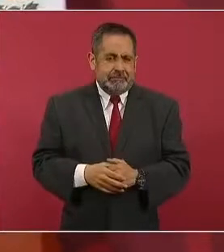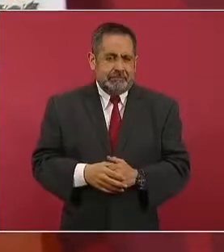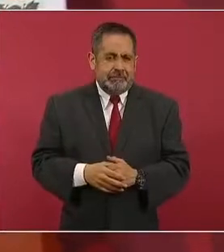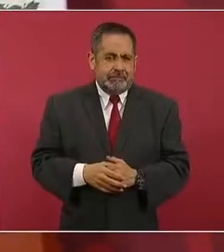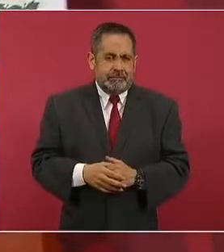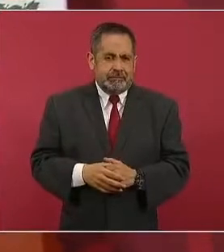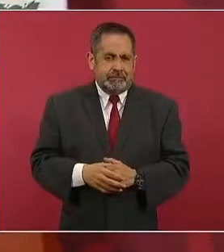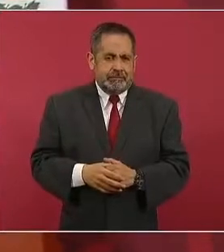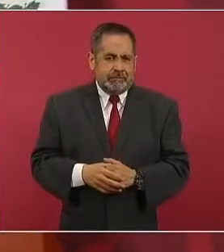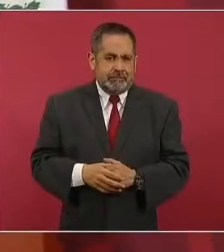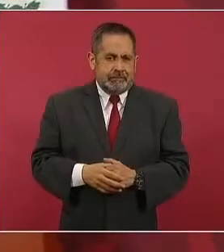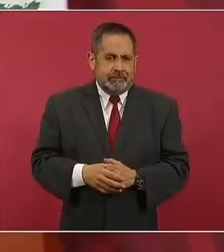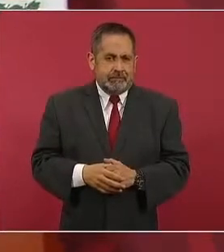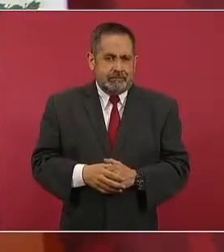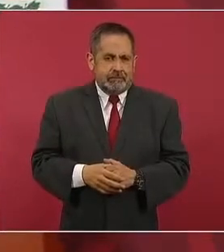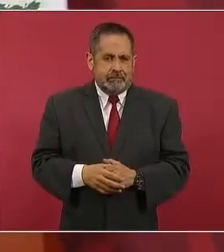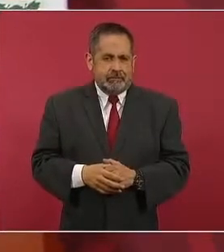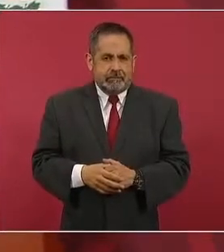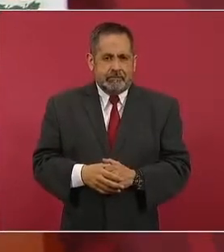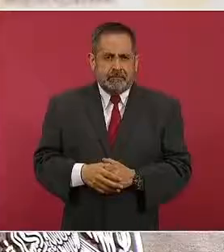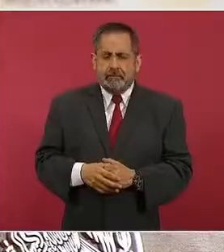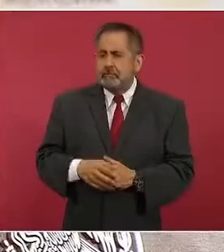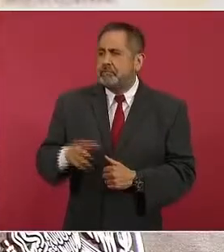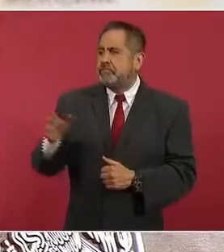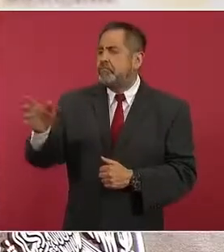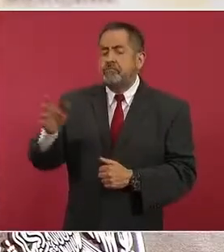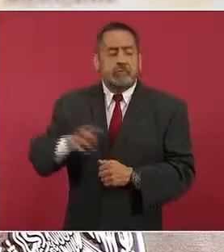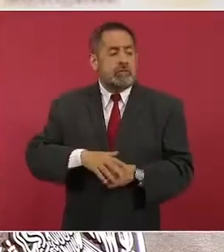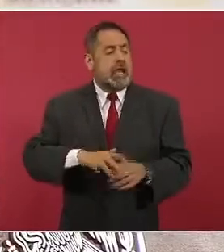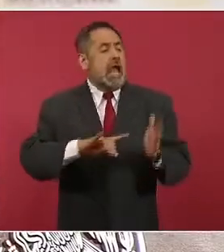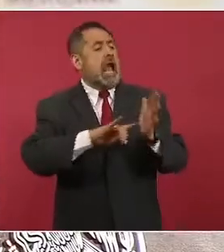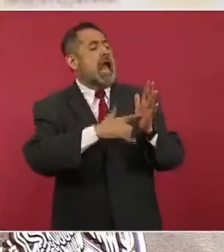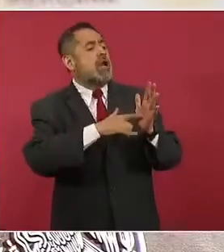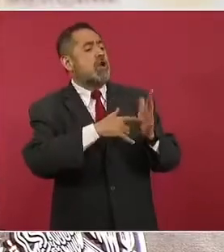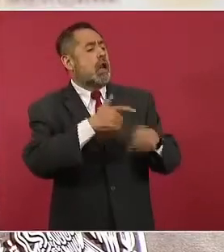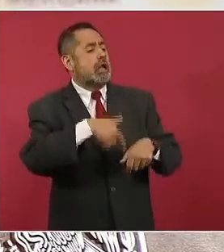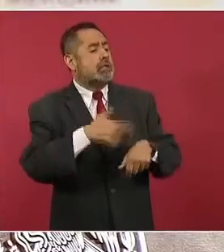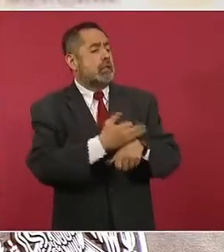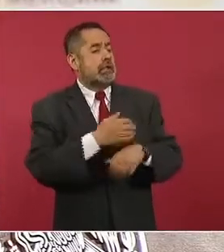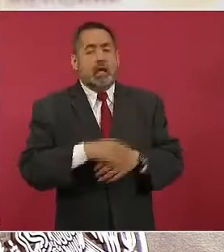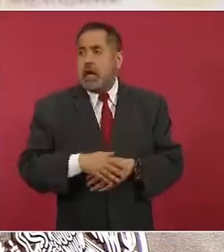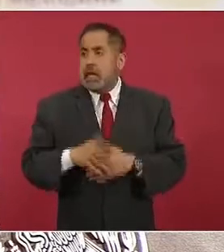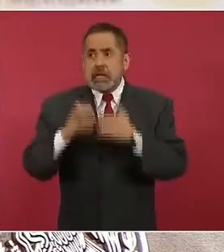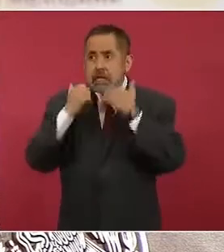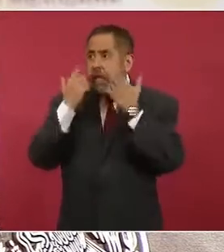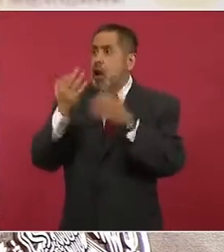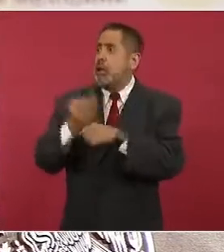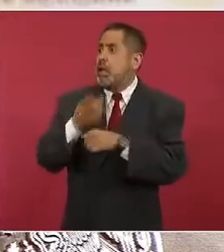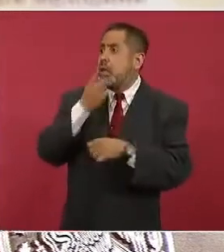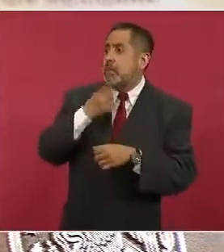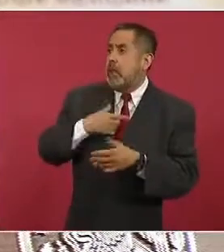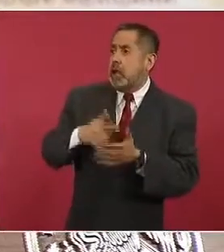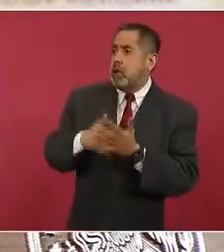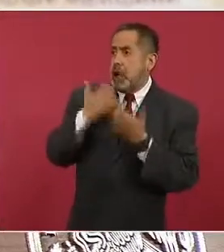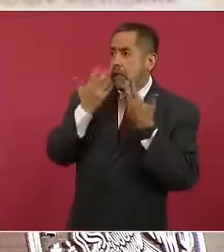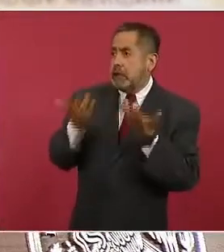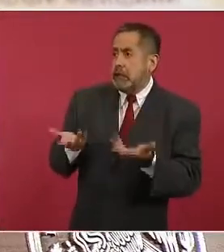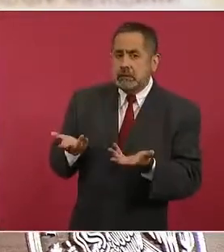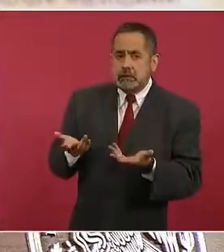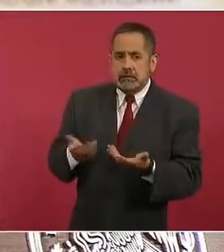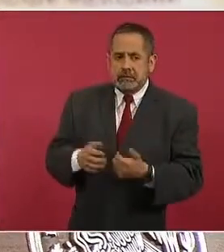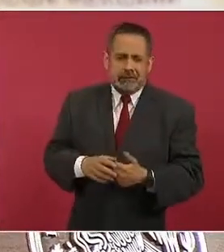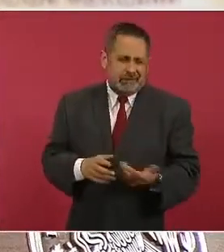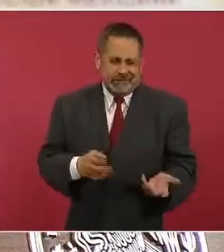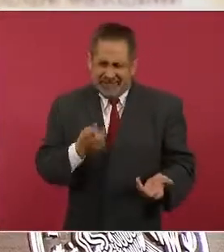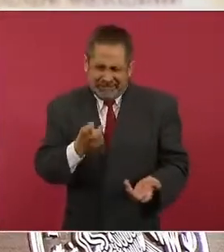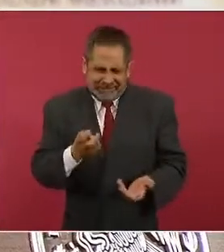que yo pueda decir, ¿qué horas son? Las que usted quiera que sean, señor.